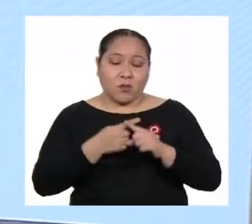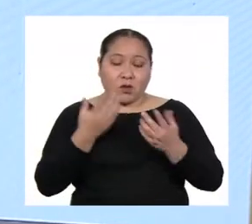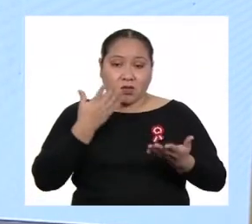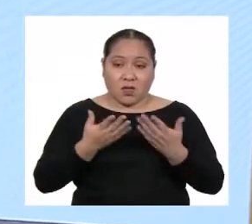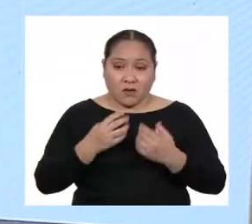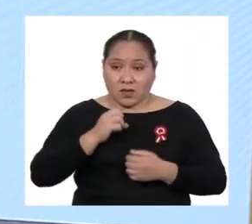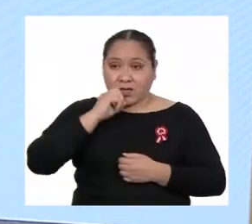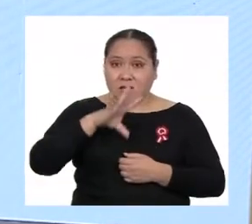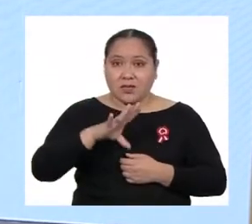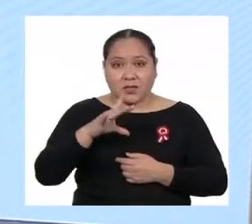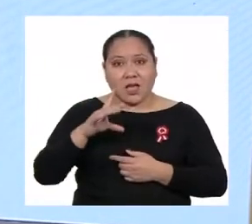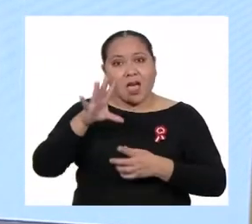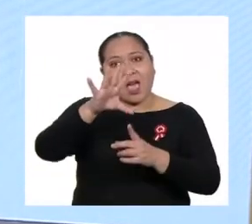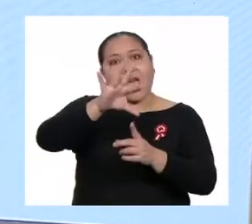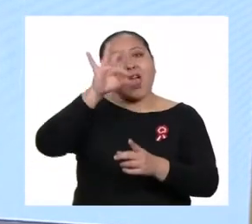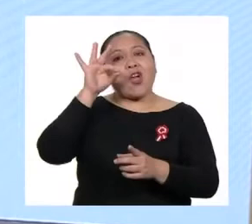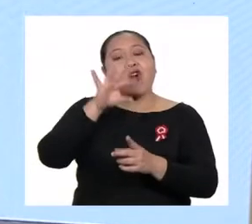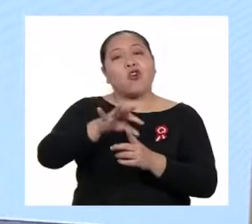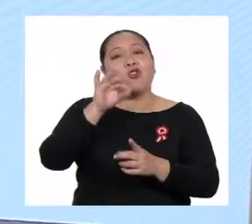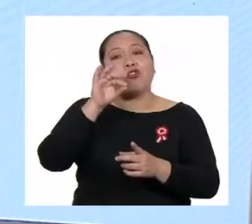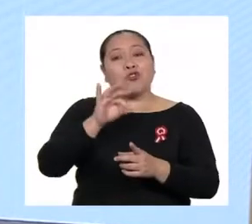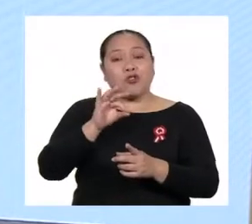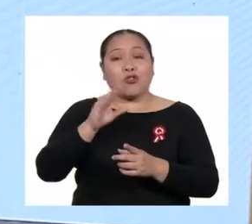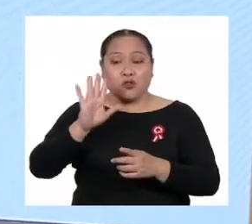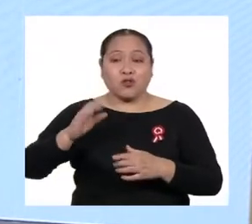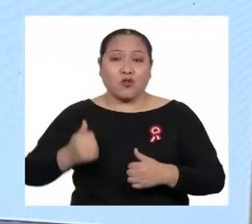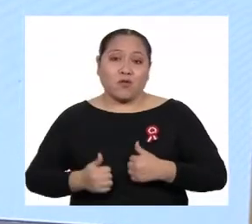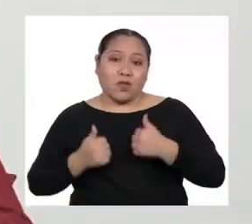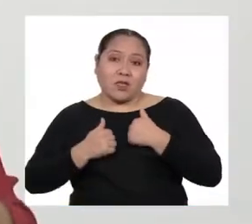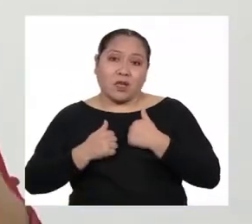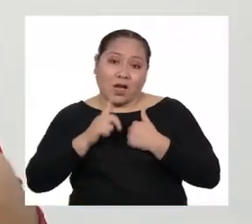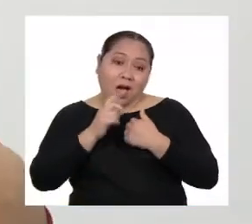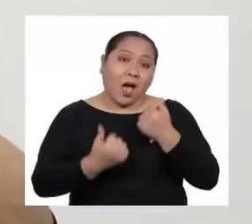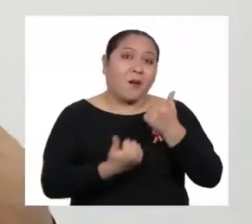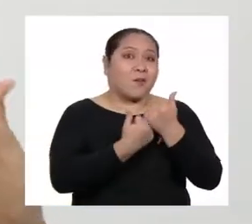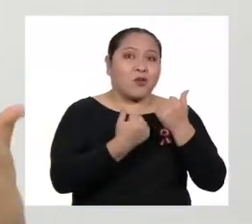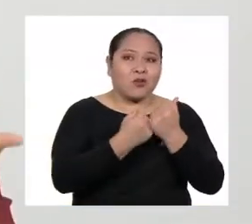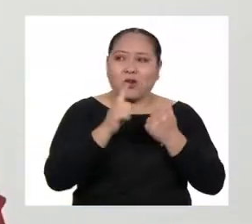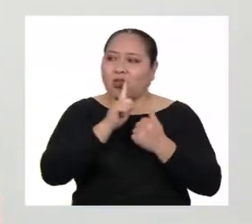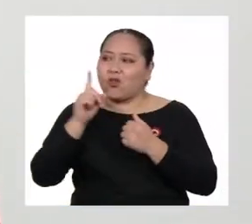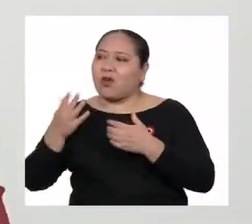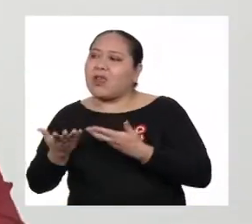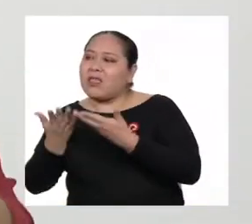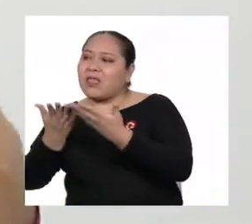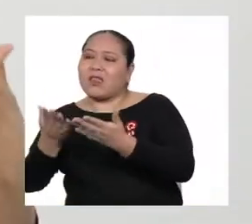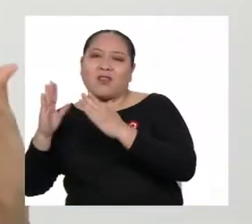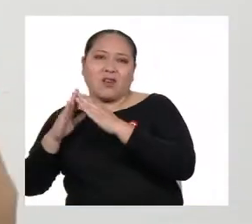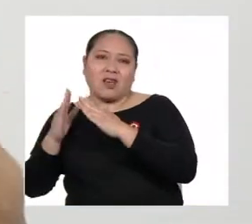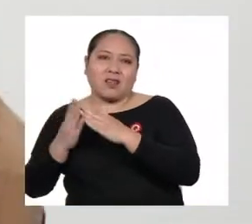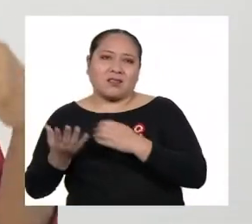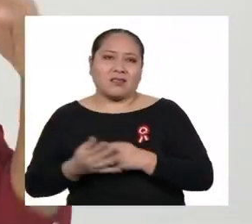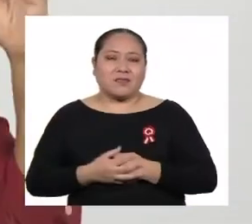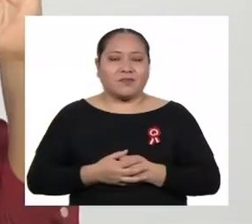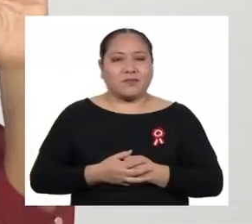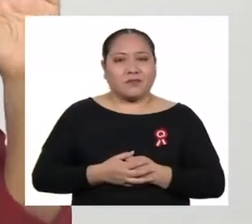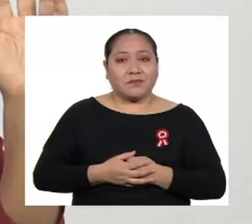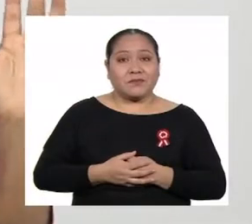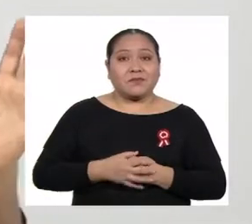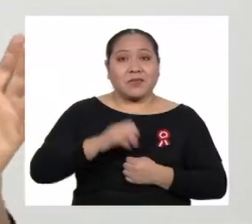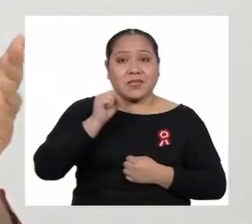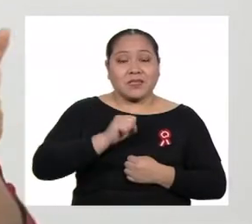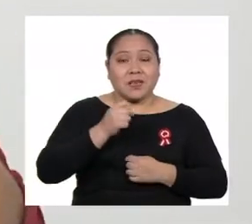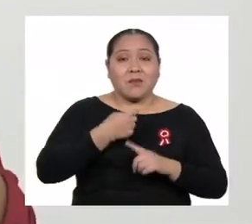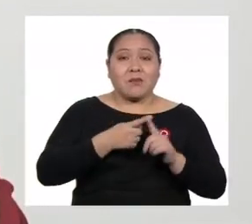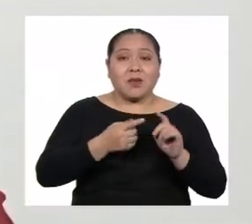adelante encontró en su vida el apoyo que no tuvo en casa. Puede ser, y Aramis, Lo cierto es que atrás quedó